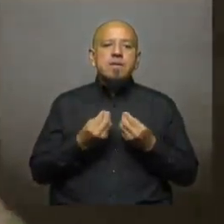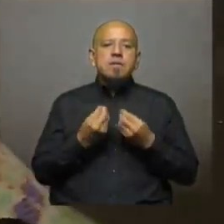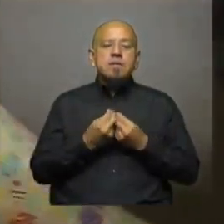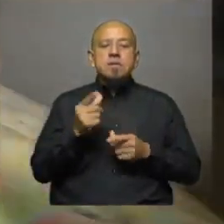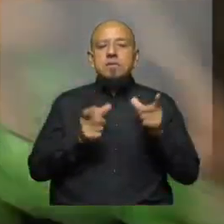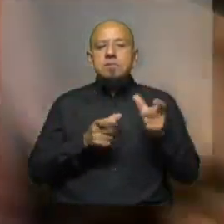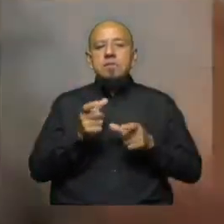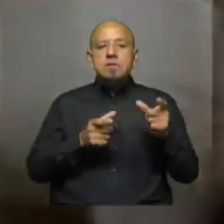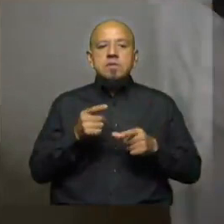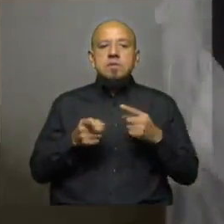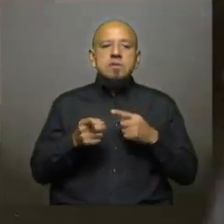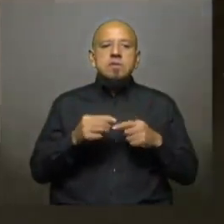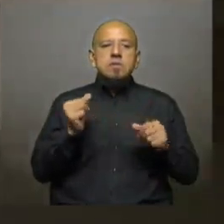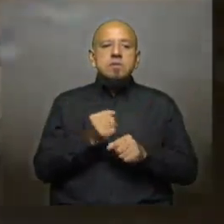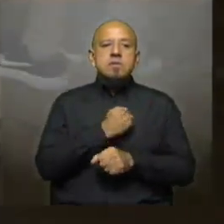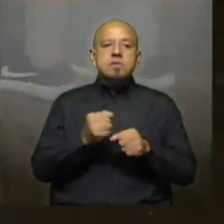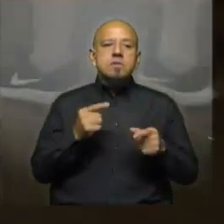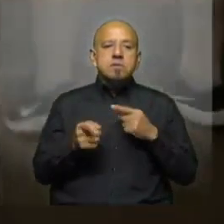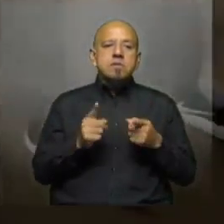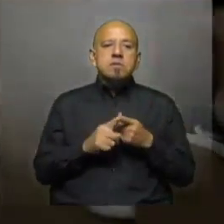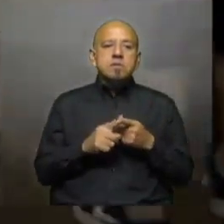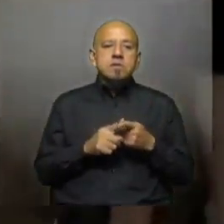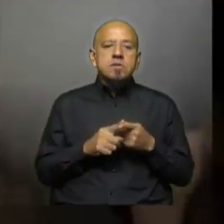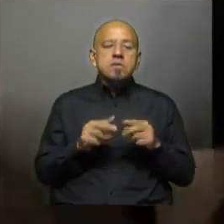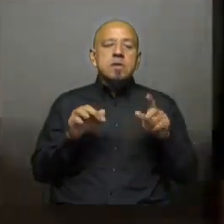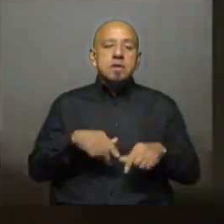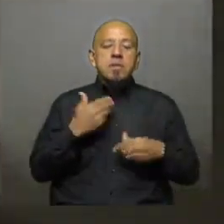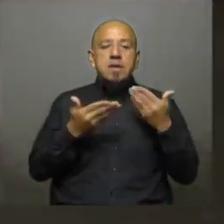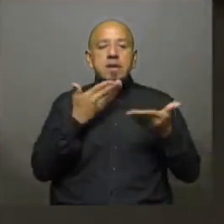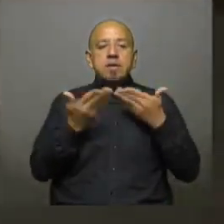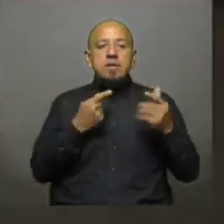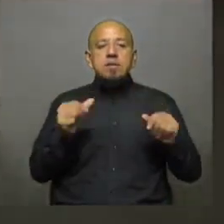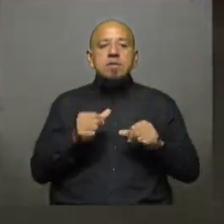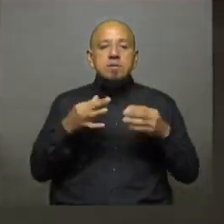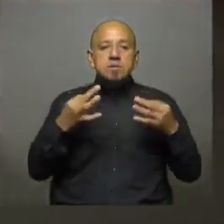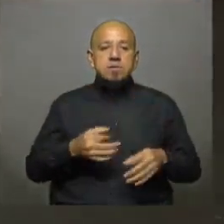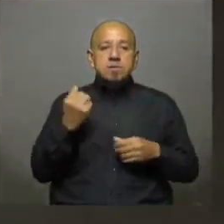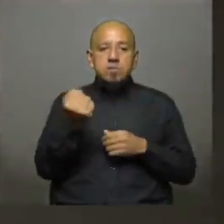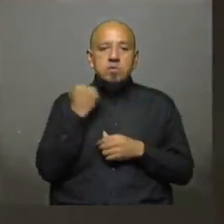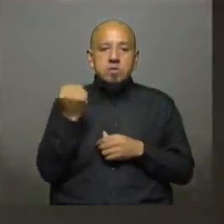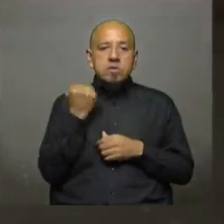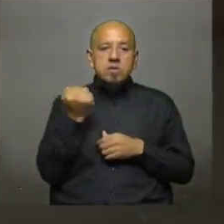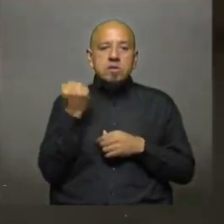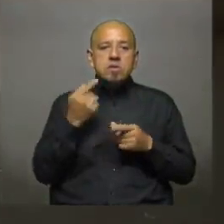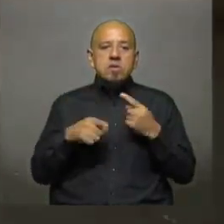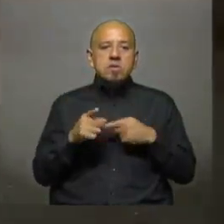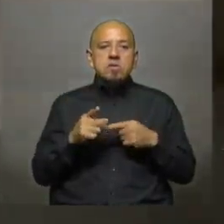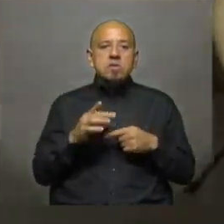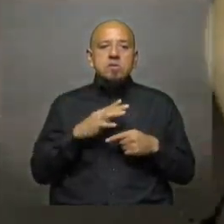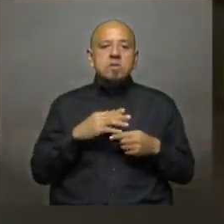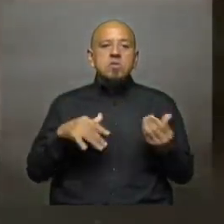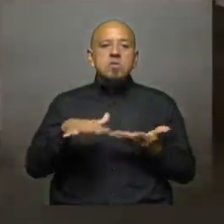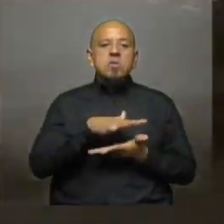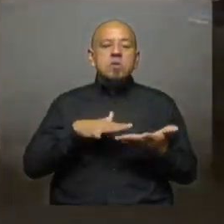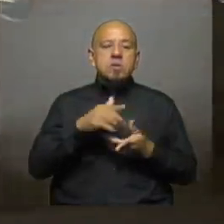Como símbolo de aprobación, ¿no? De que se está haciendo bien el tema del carnaval descentralizado, que es bien importante por todos los barrios. Absolutamente,